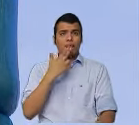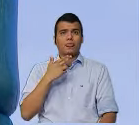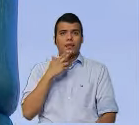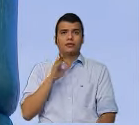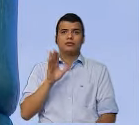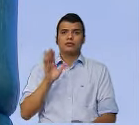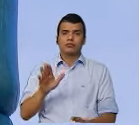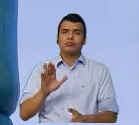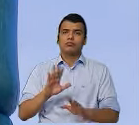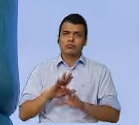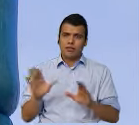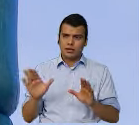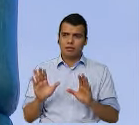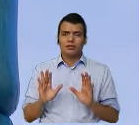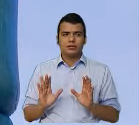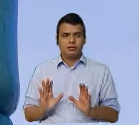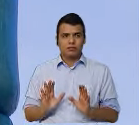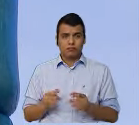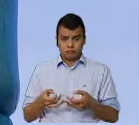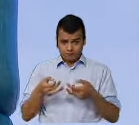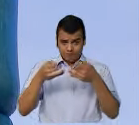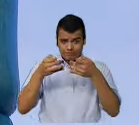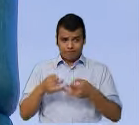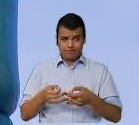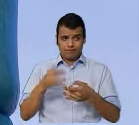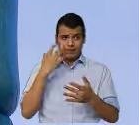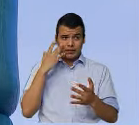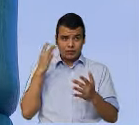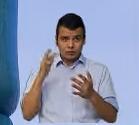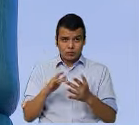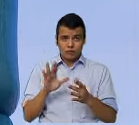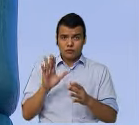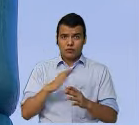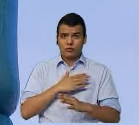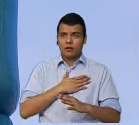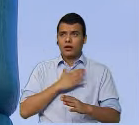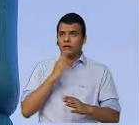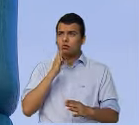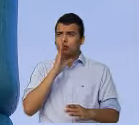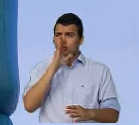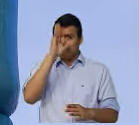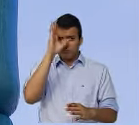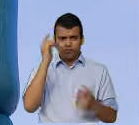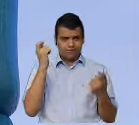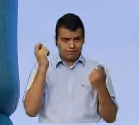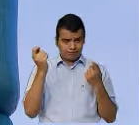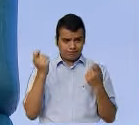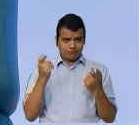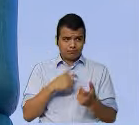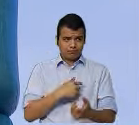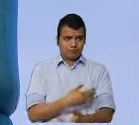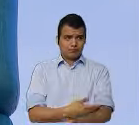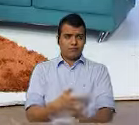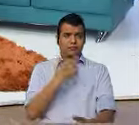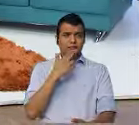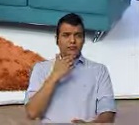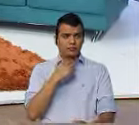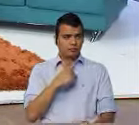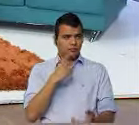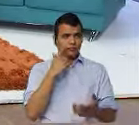momento, pero pues no es el ideal para llevar un control óptimo. Bien,